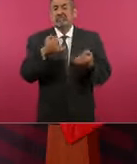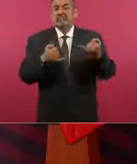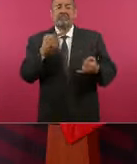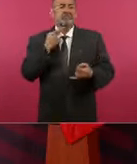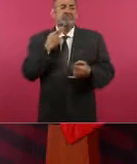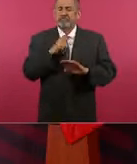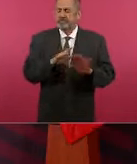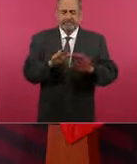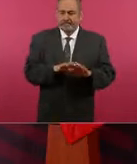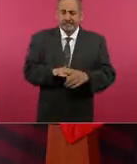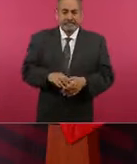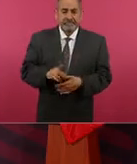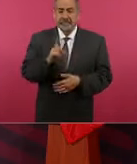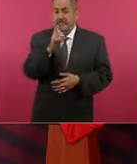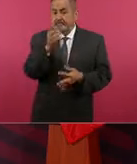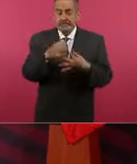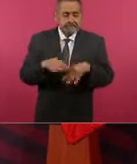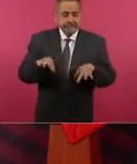Nos importa más